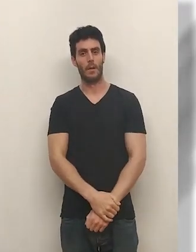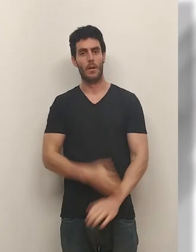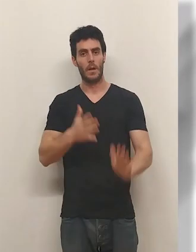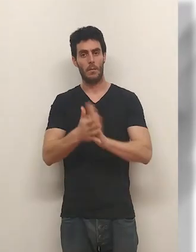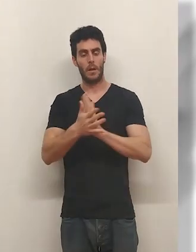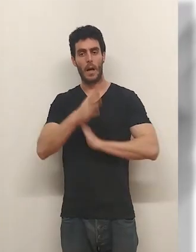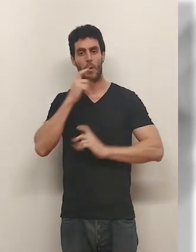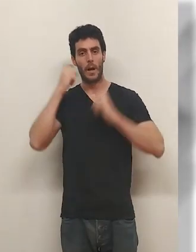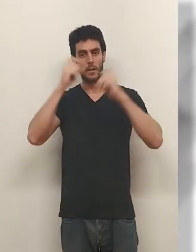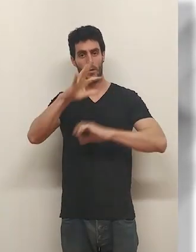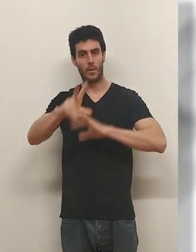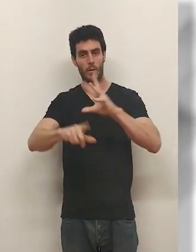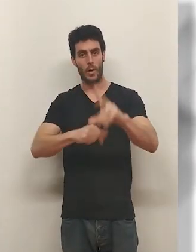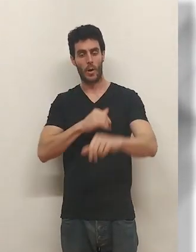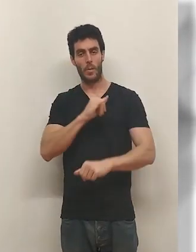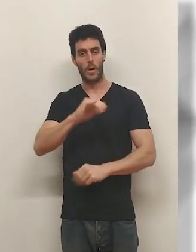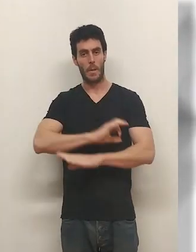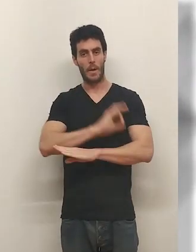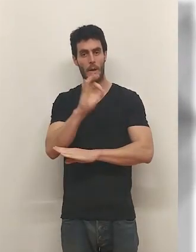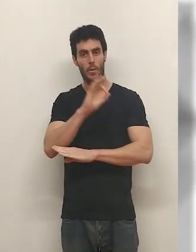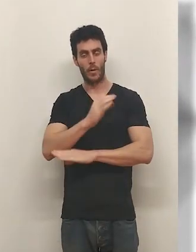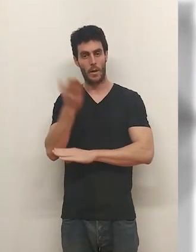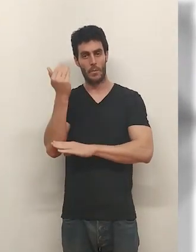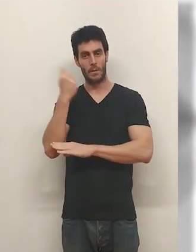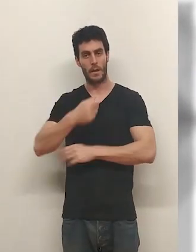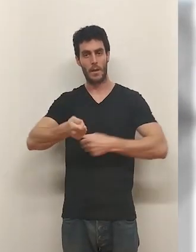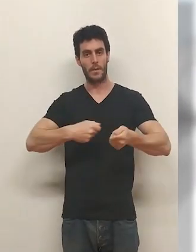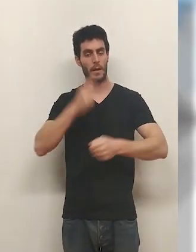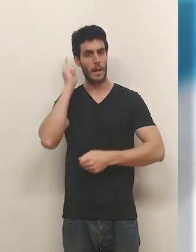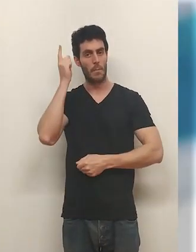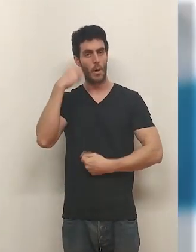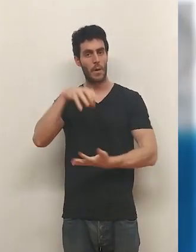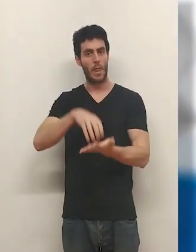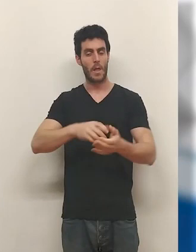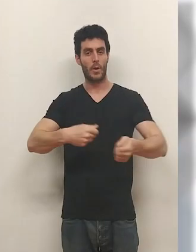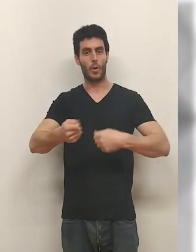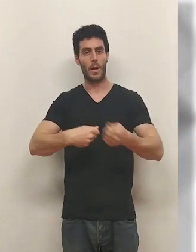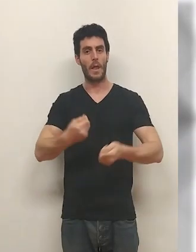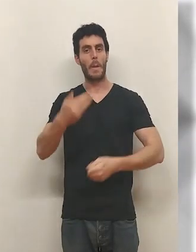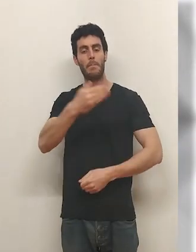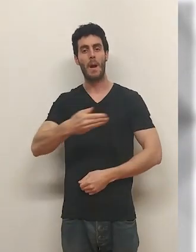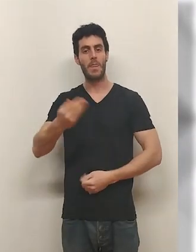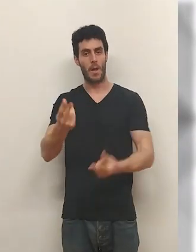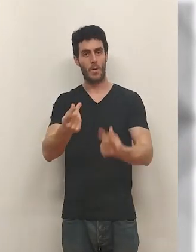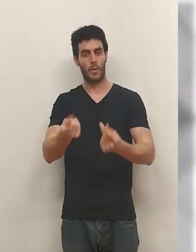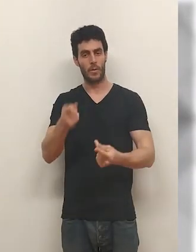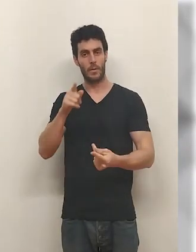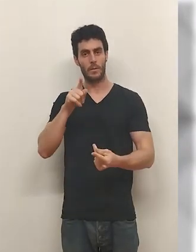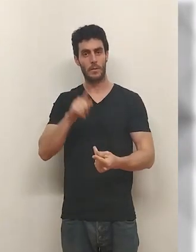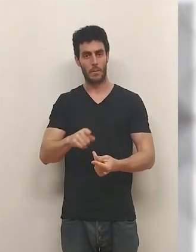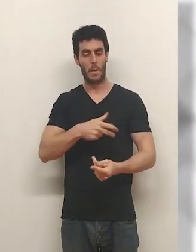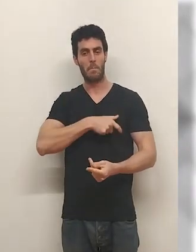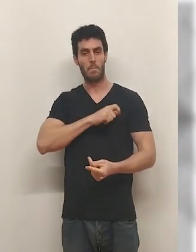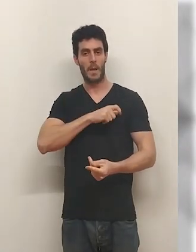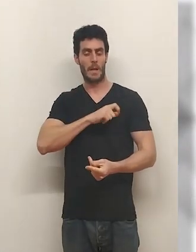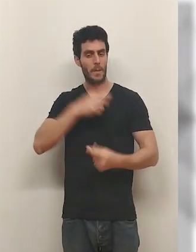Les contamos ahora el intento de robo que ha tenido lugar esta madrugada en una tienda de móviles del Centro Comercial Berceo de Logroño y que la actuación del Vigilante de